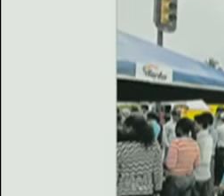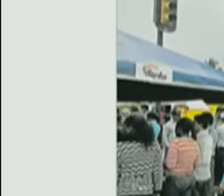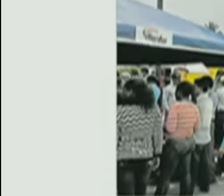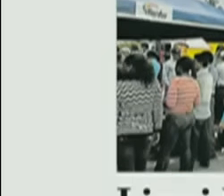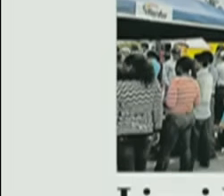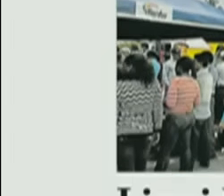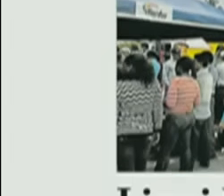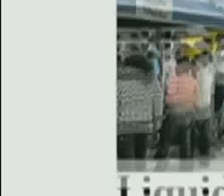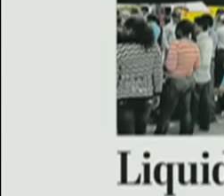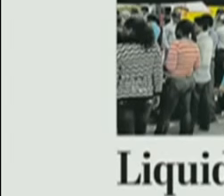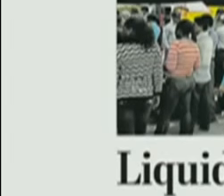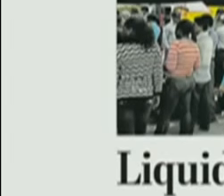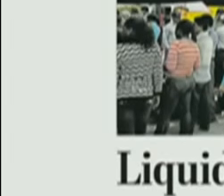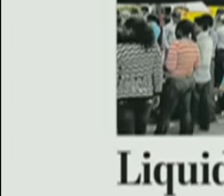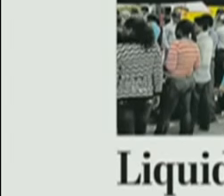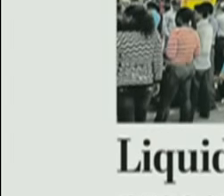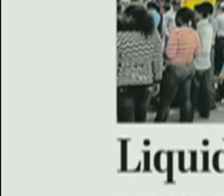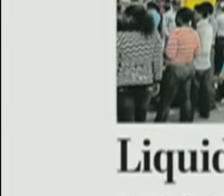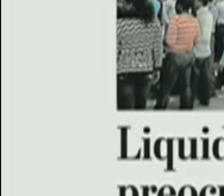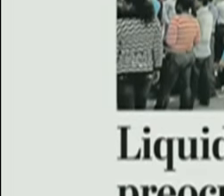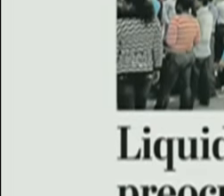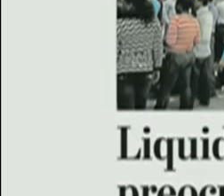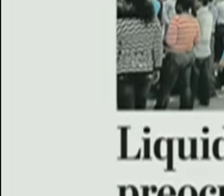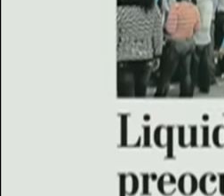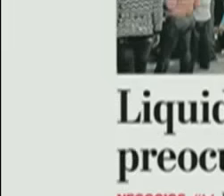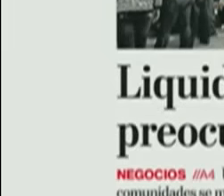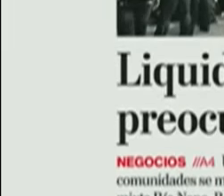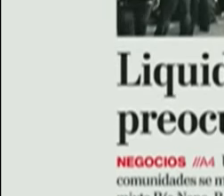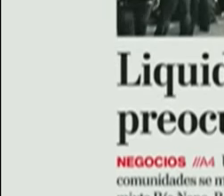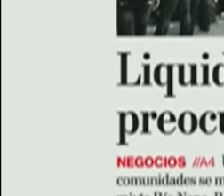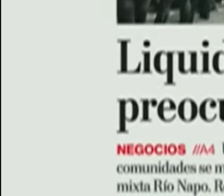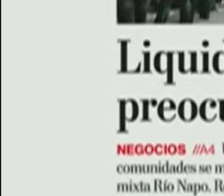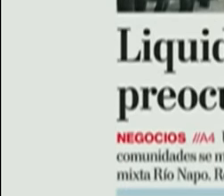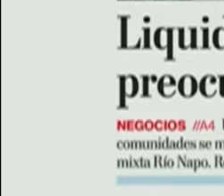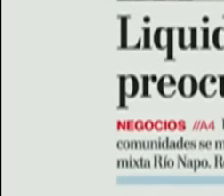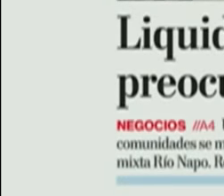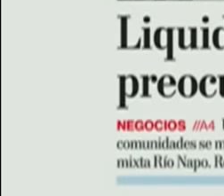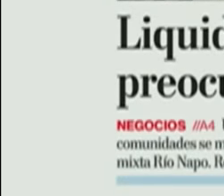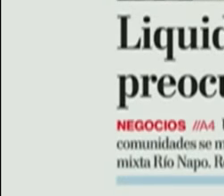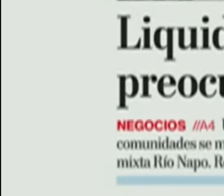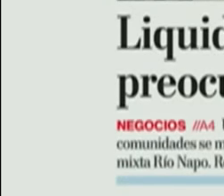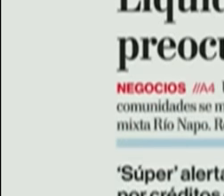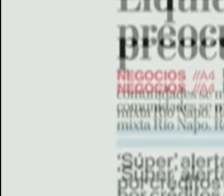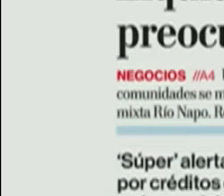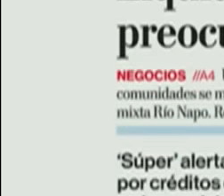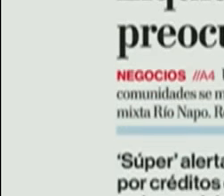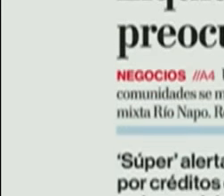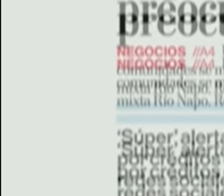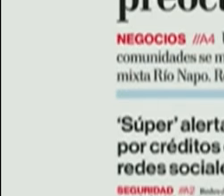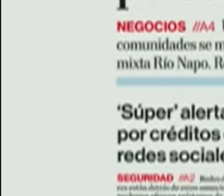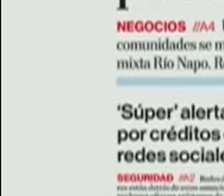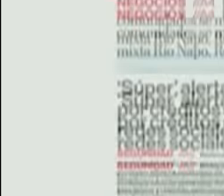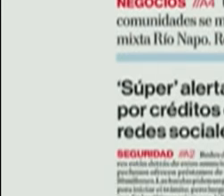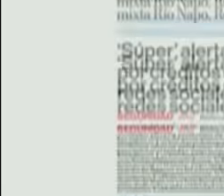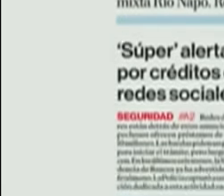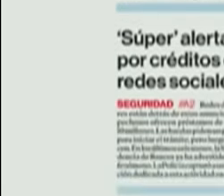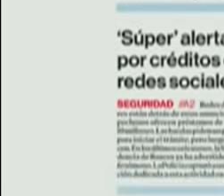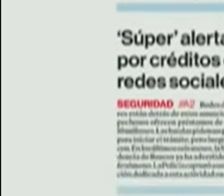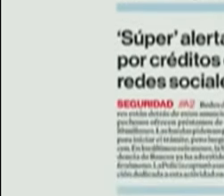Colombia deportará a cubanos en vuelo diario hacia Quito. Liquidación de Río Napo preocupa